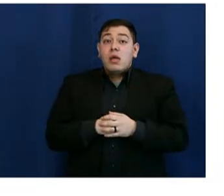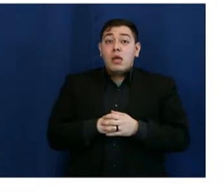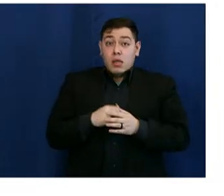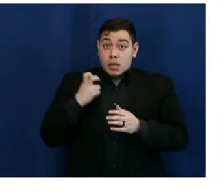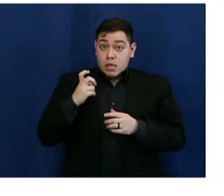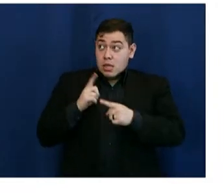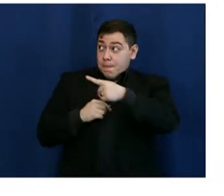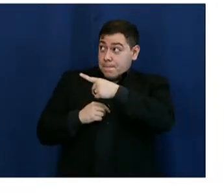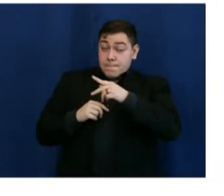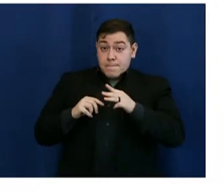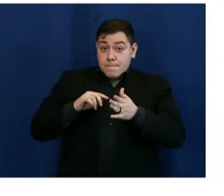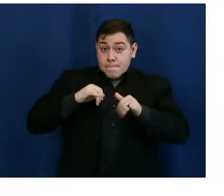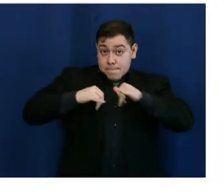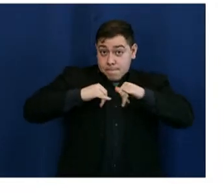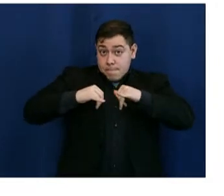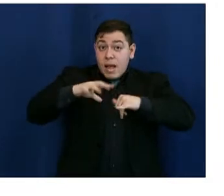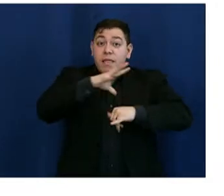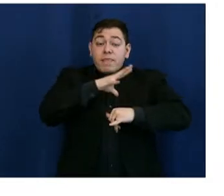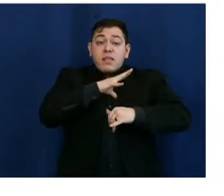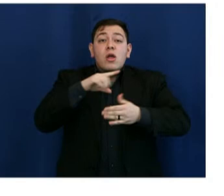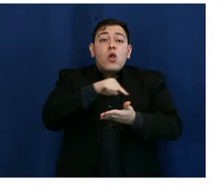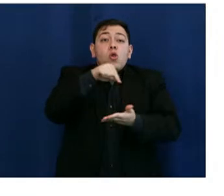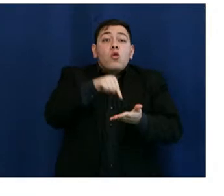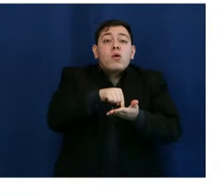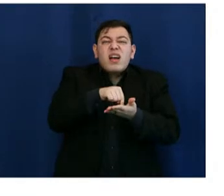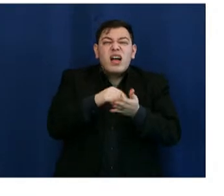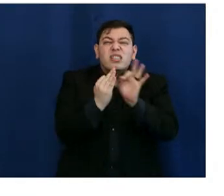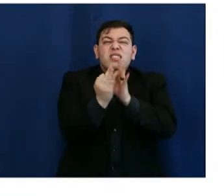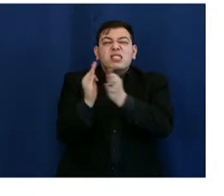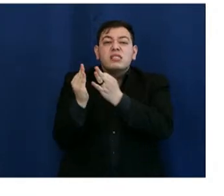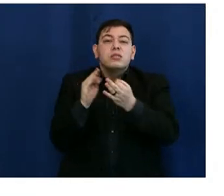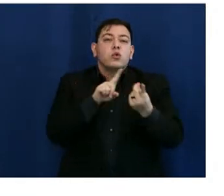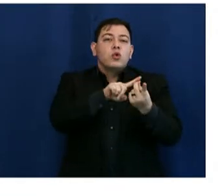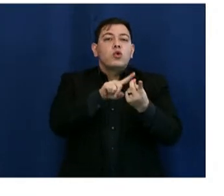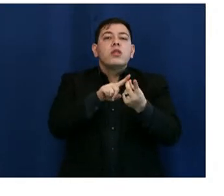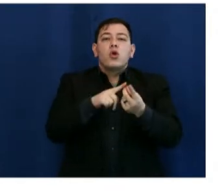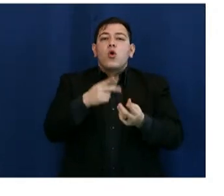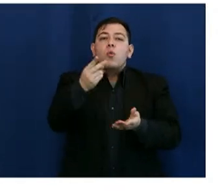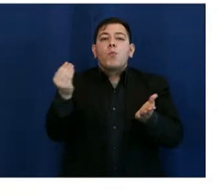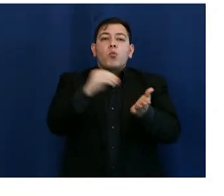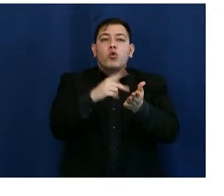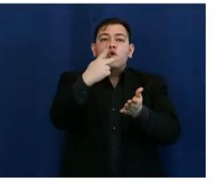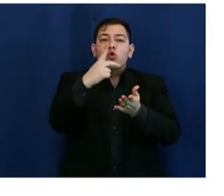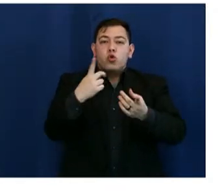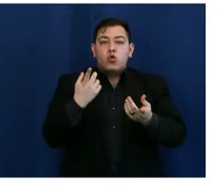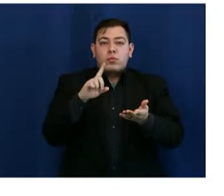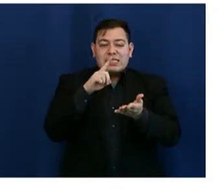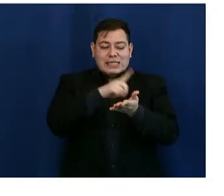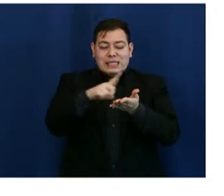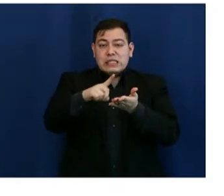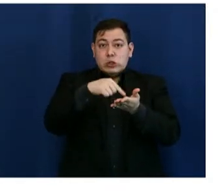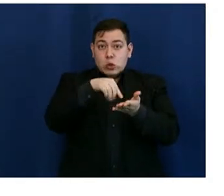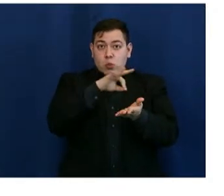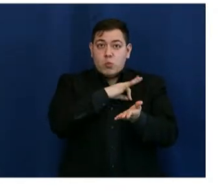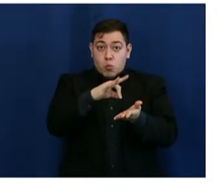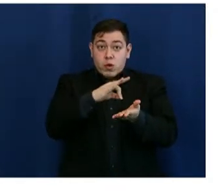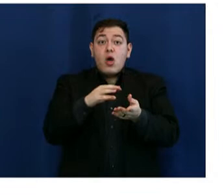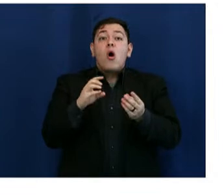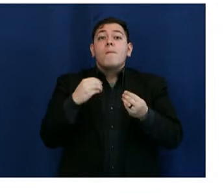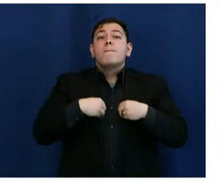Como ven en este mapa, ustedes pueden buscar ubicaciones cercanas usando su dirección, código postal o simplemente haciendo clic a uno